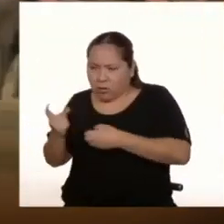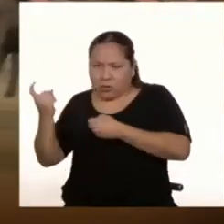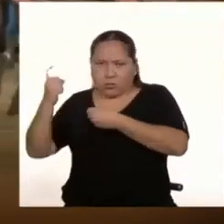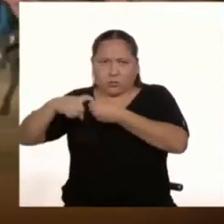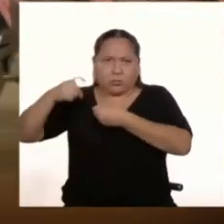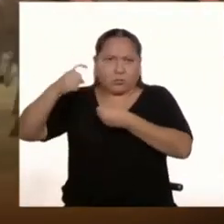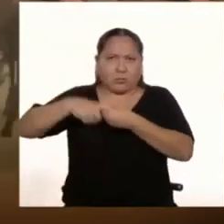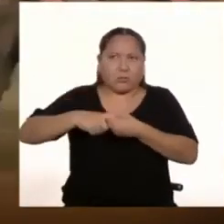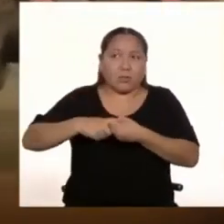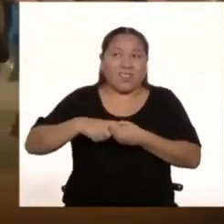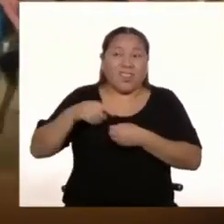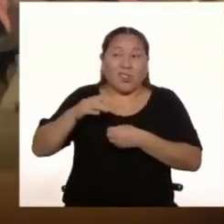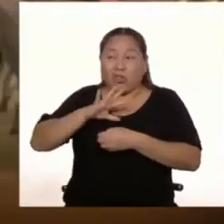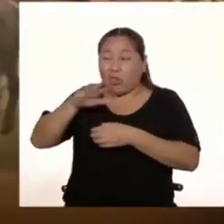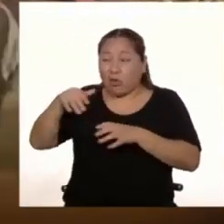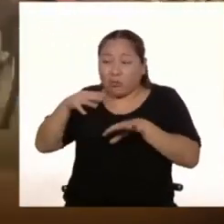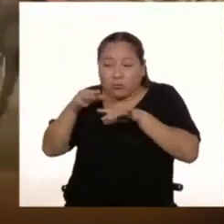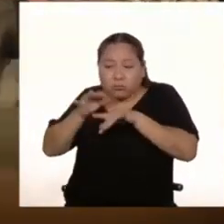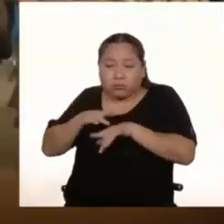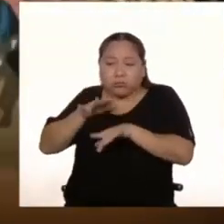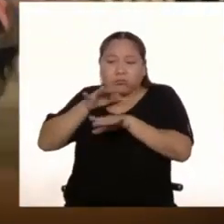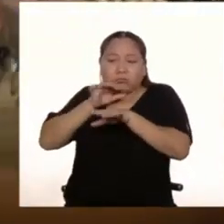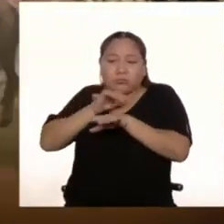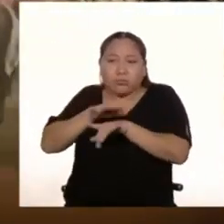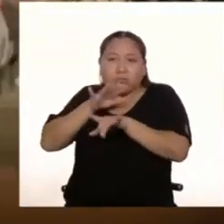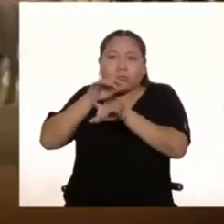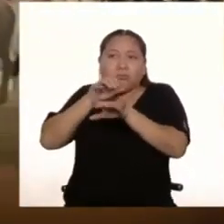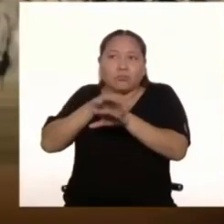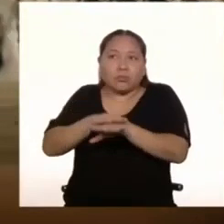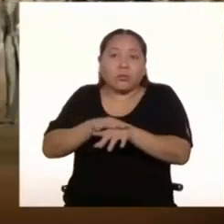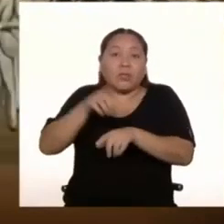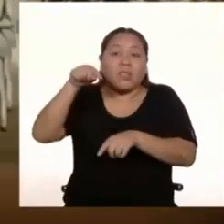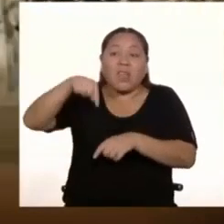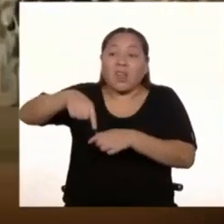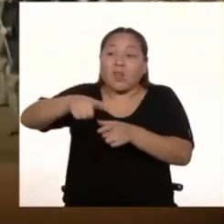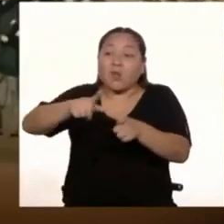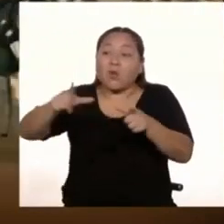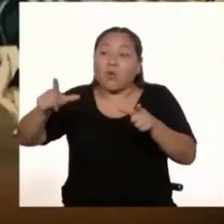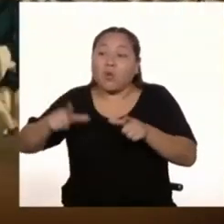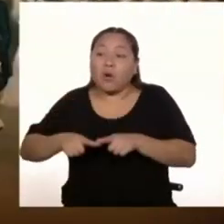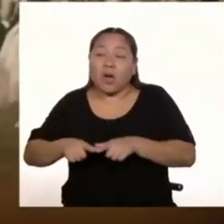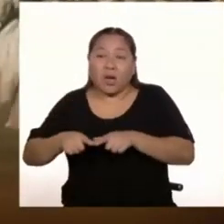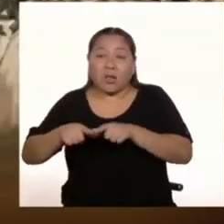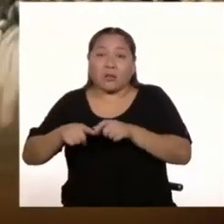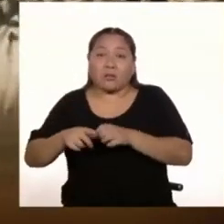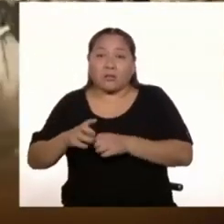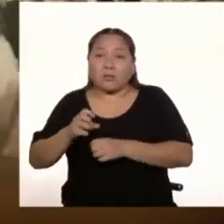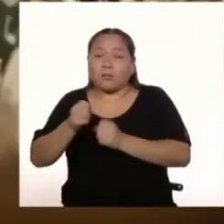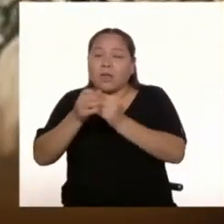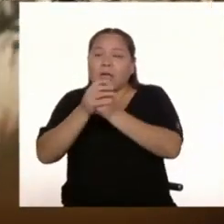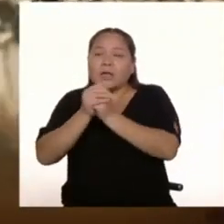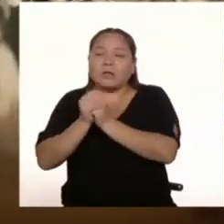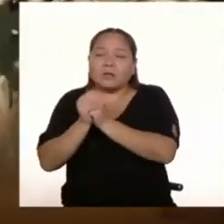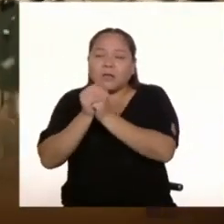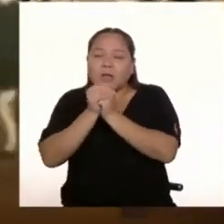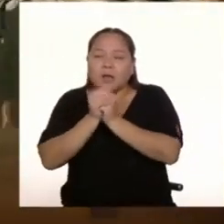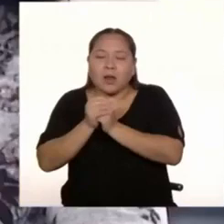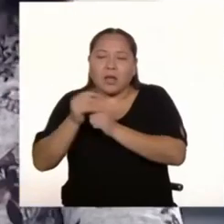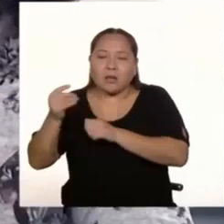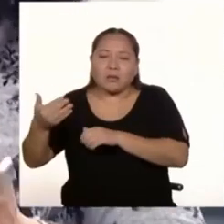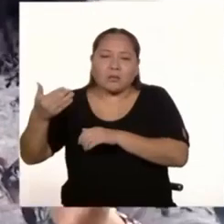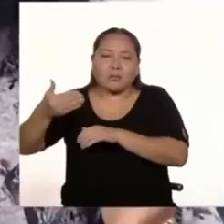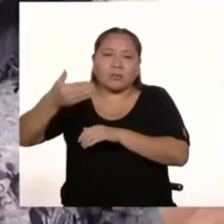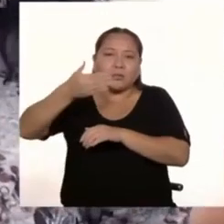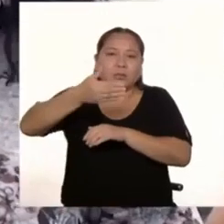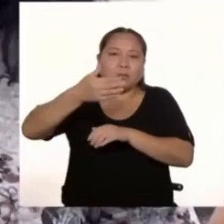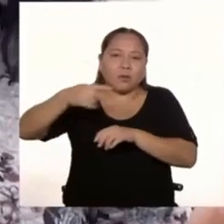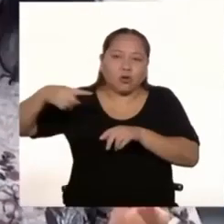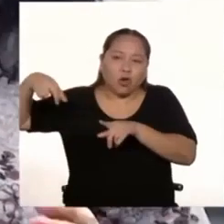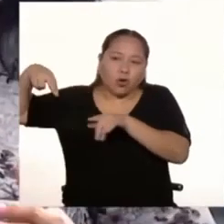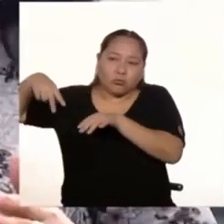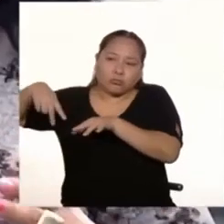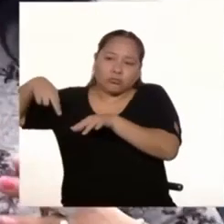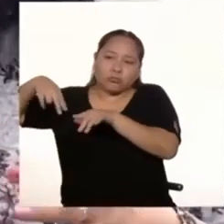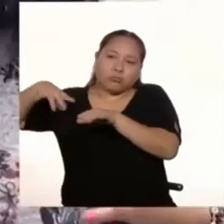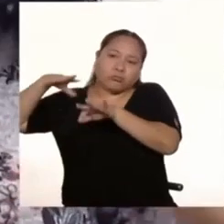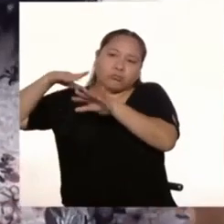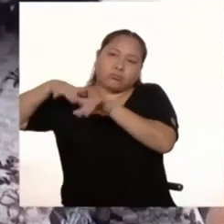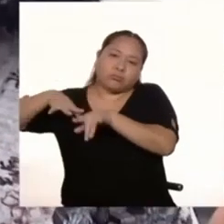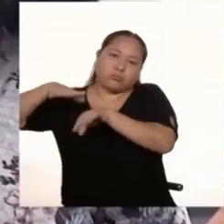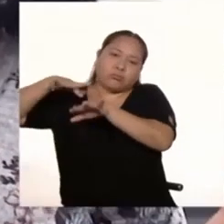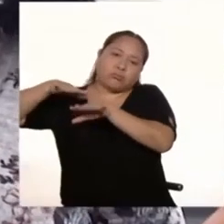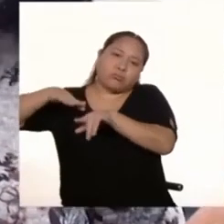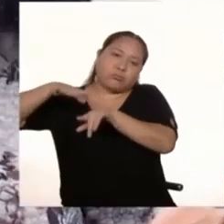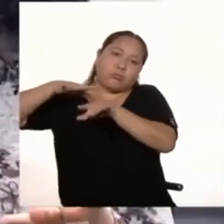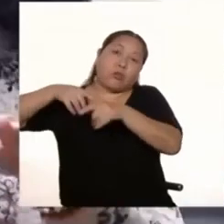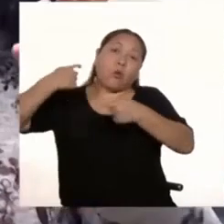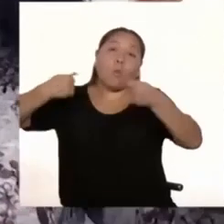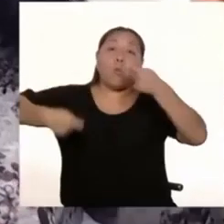caminar desde el lugar del velorio, pasando por la misa, caminando todos con